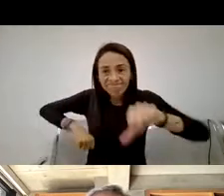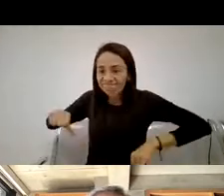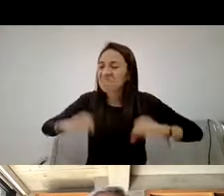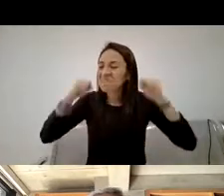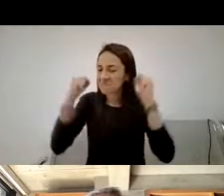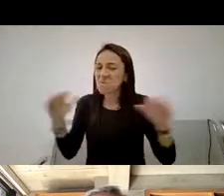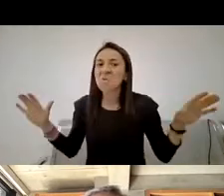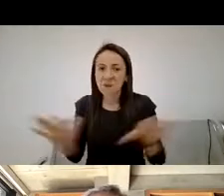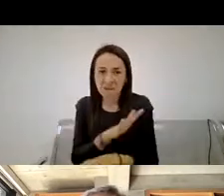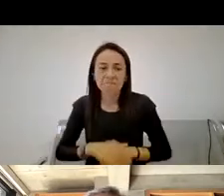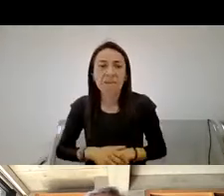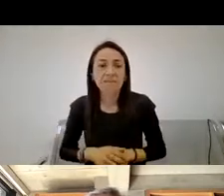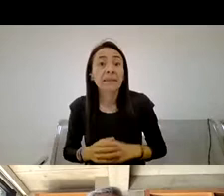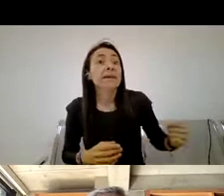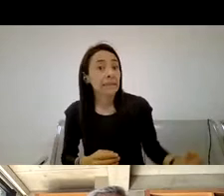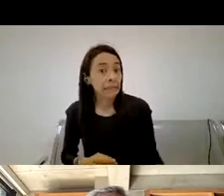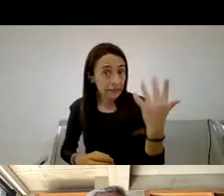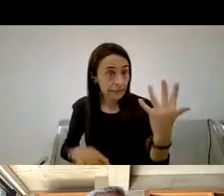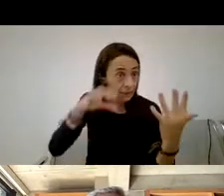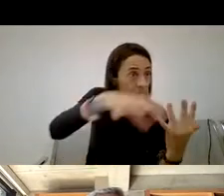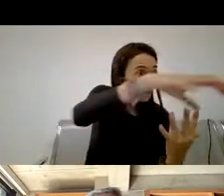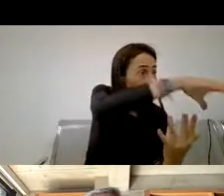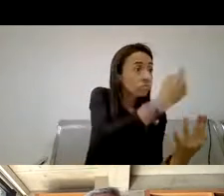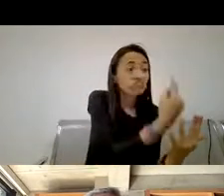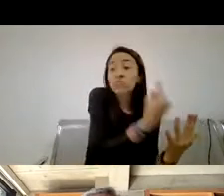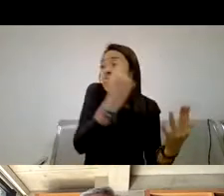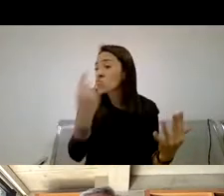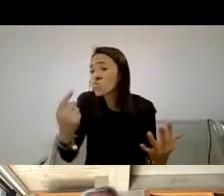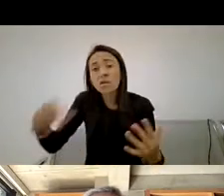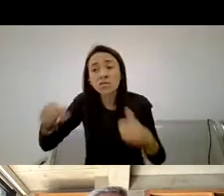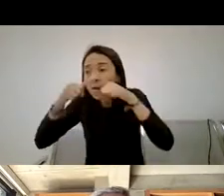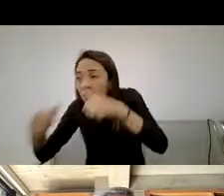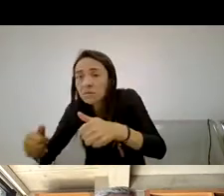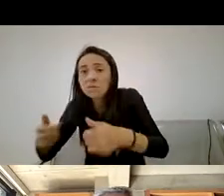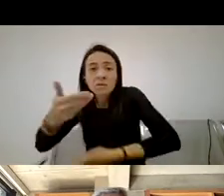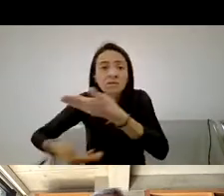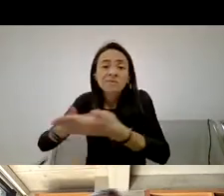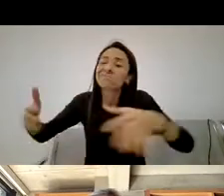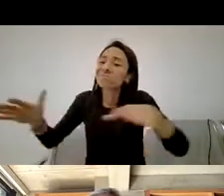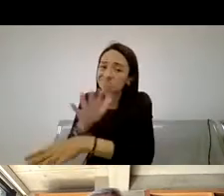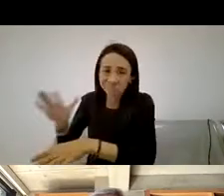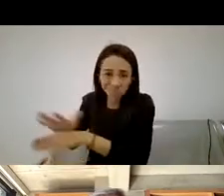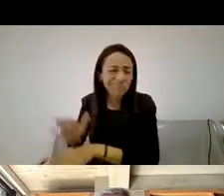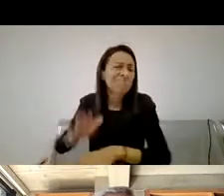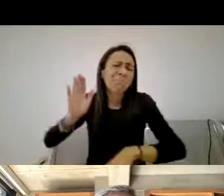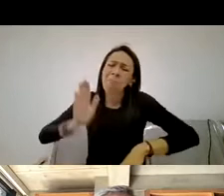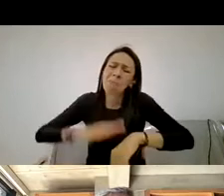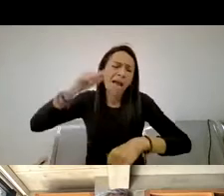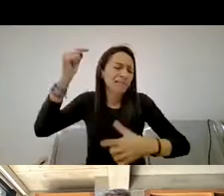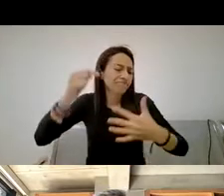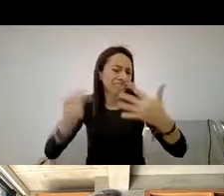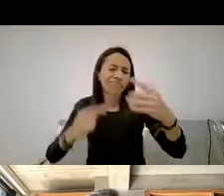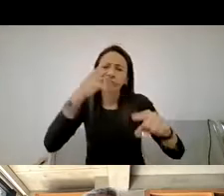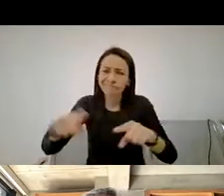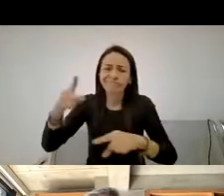cada 5, y va a haber algunas otras afectaciones. Fíjense en un dato antes de cambiarme a